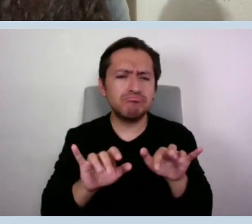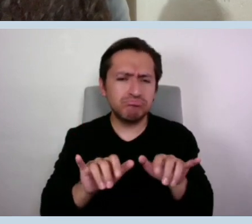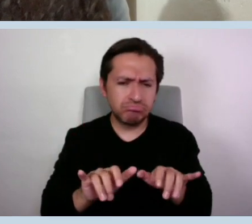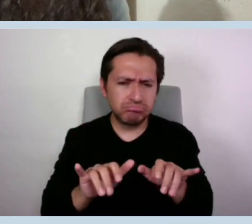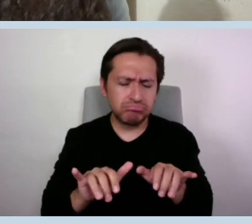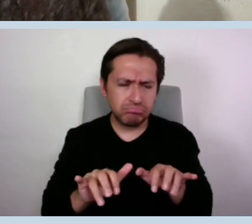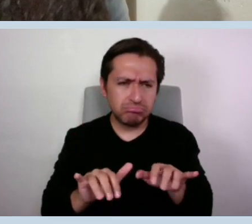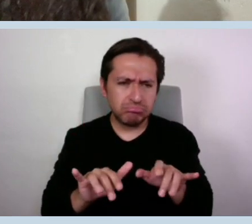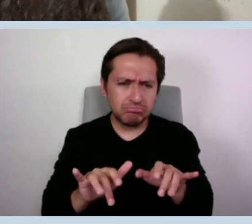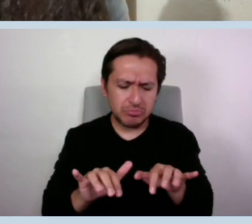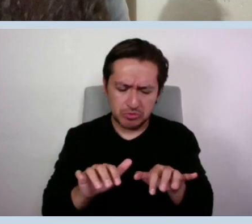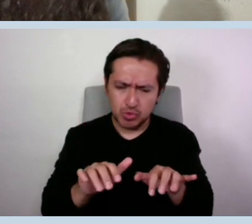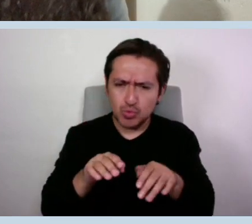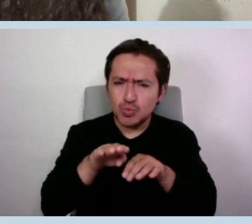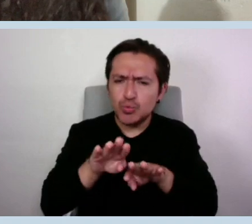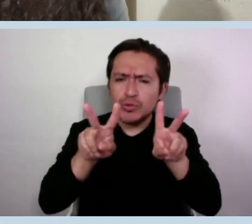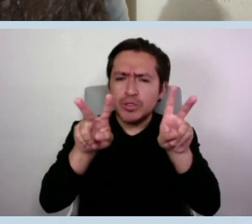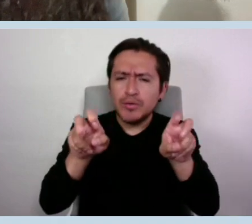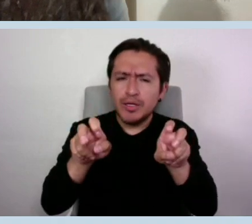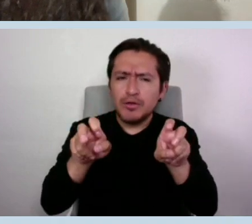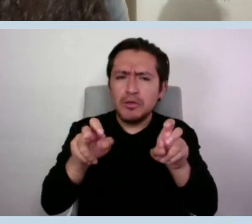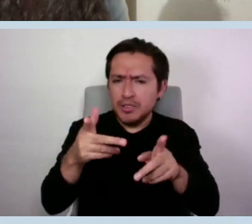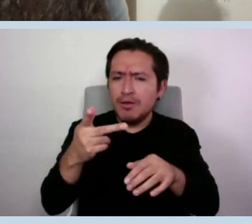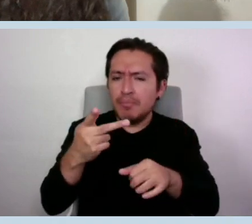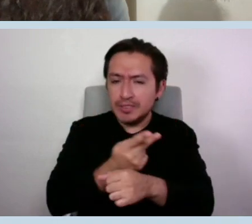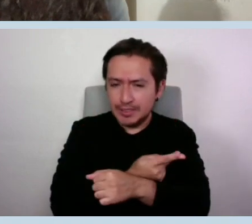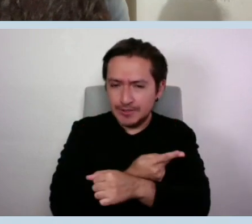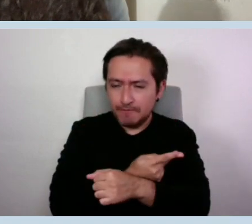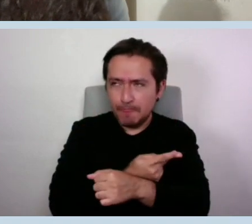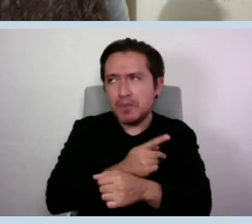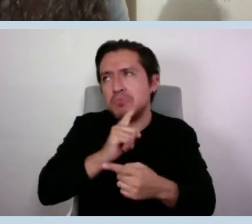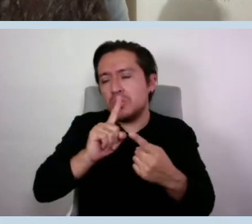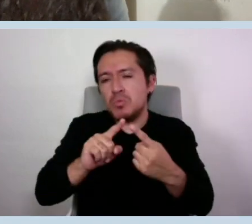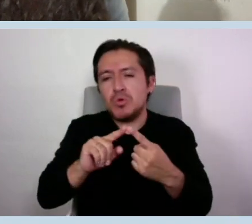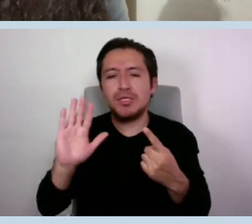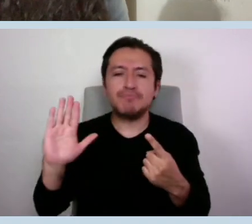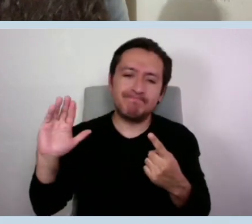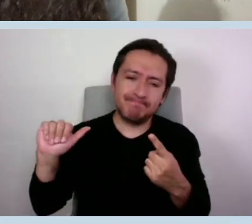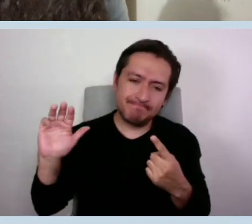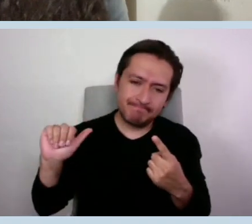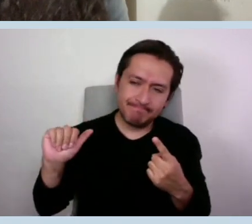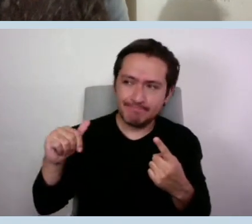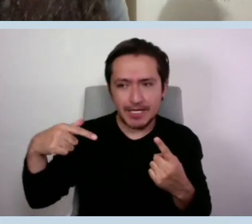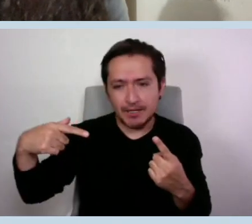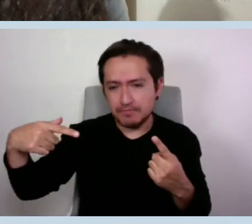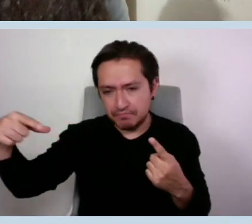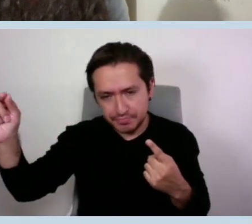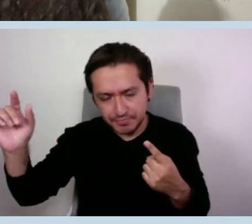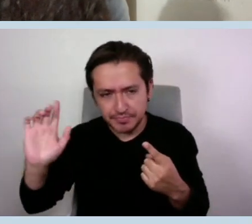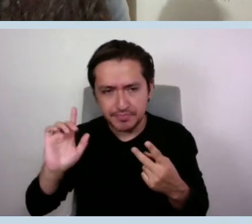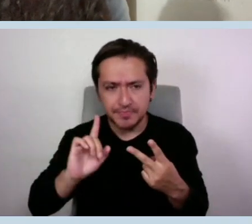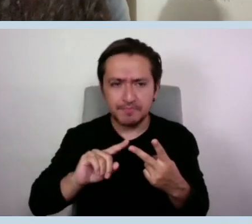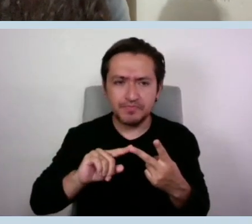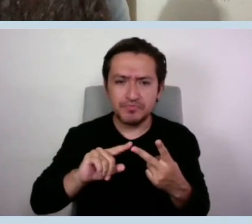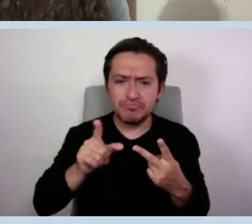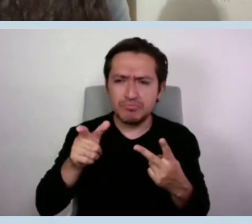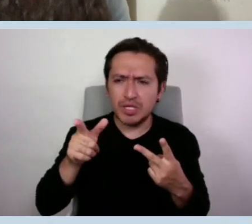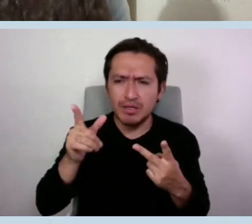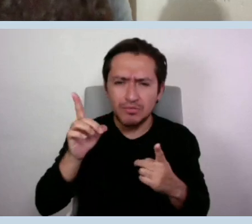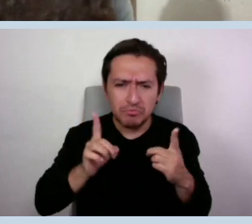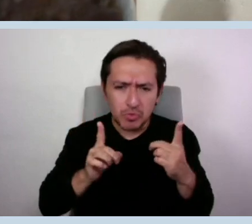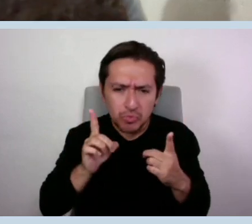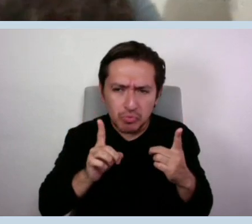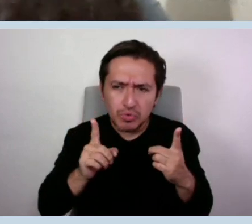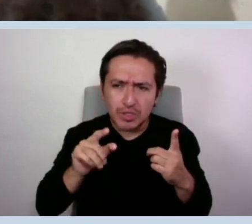estaba sucediendo no o sea las despedidas esta incertidumbre este interés por la escuela Y